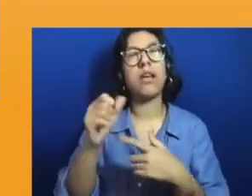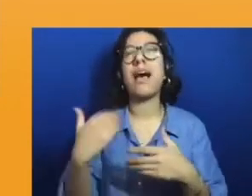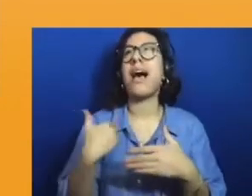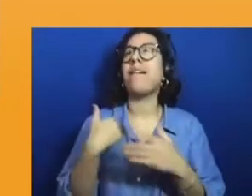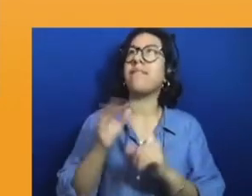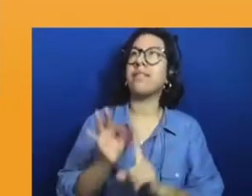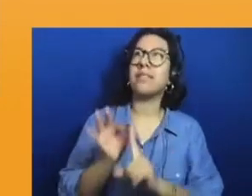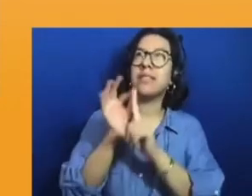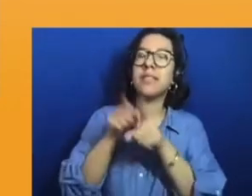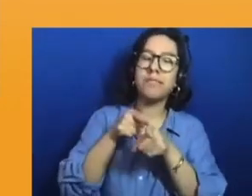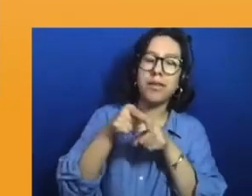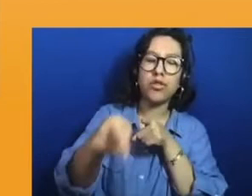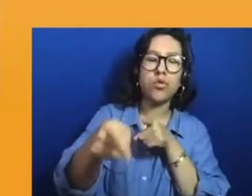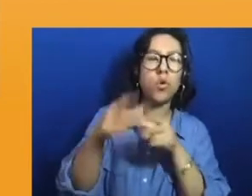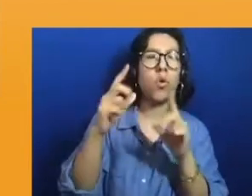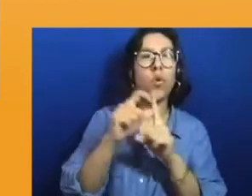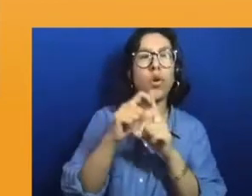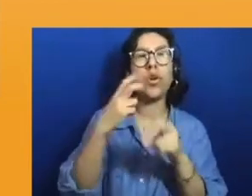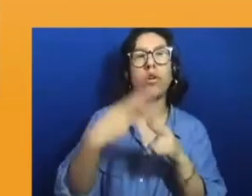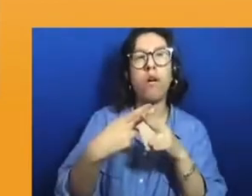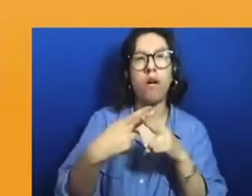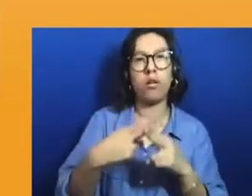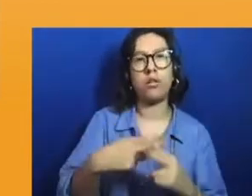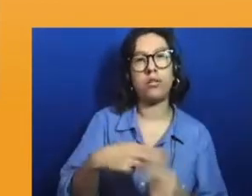hay una palabra especial llamada ma.